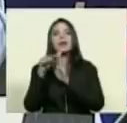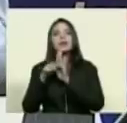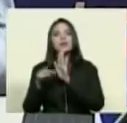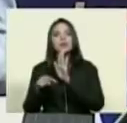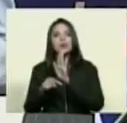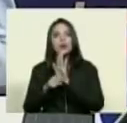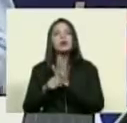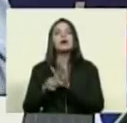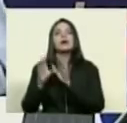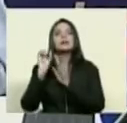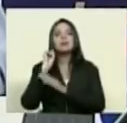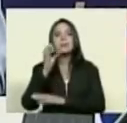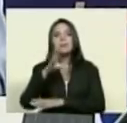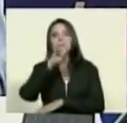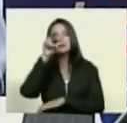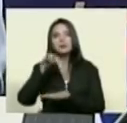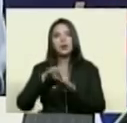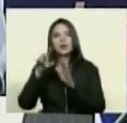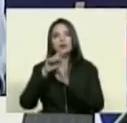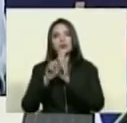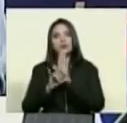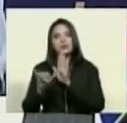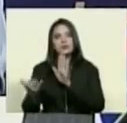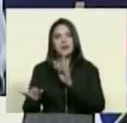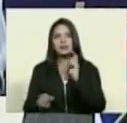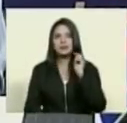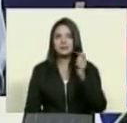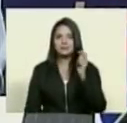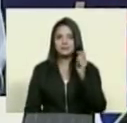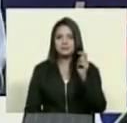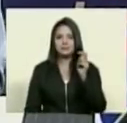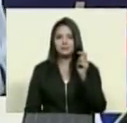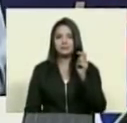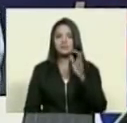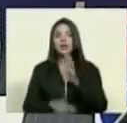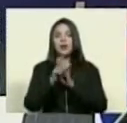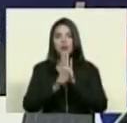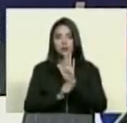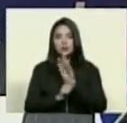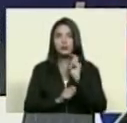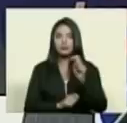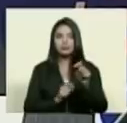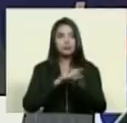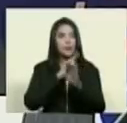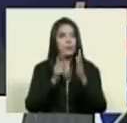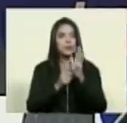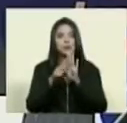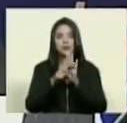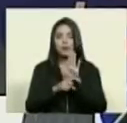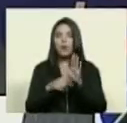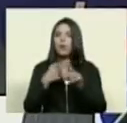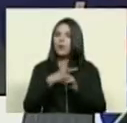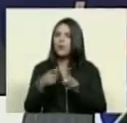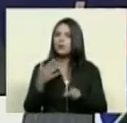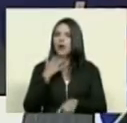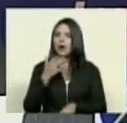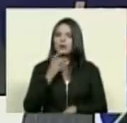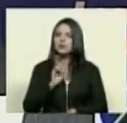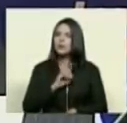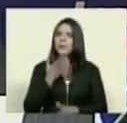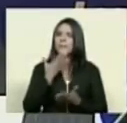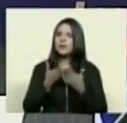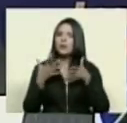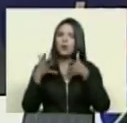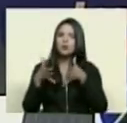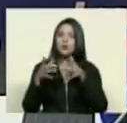la plenipotenciaria Asamblea Nacional Constituyente, como reza en la Constitución, que esa es otra cosa, no me han pedido un